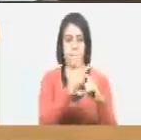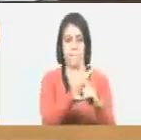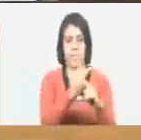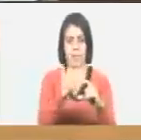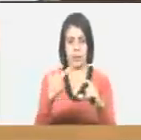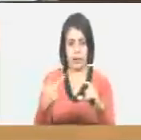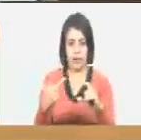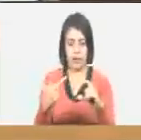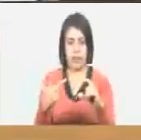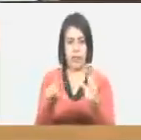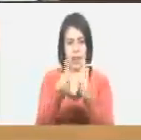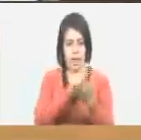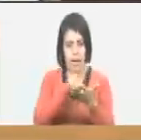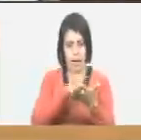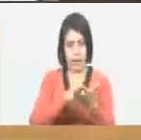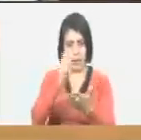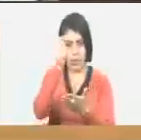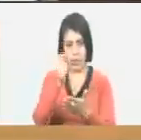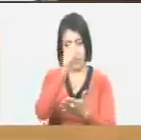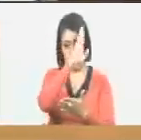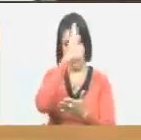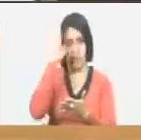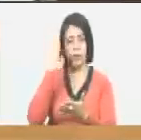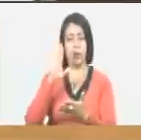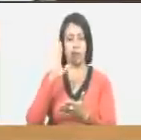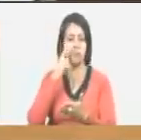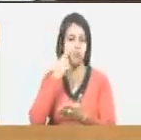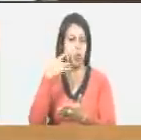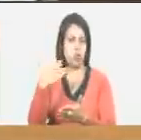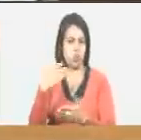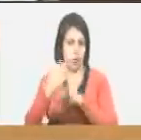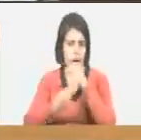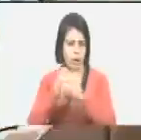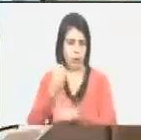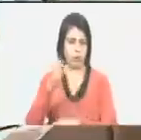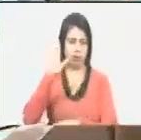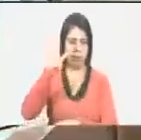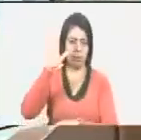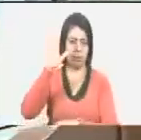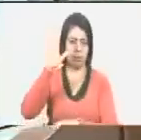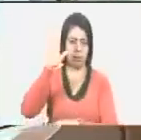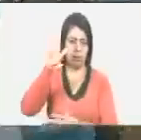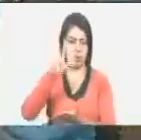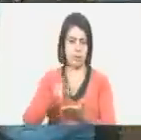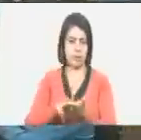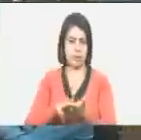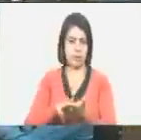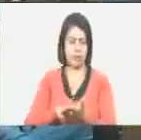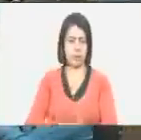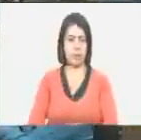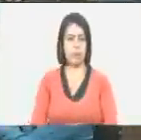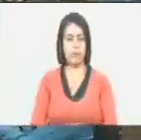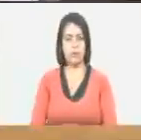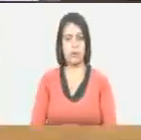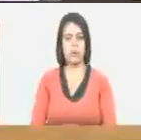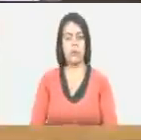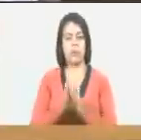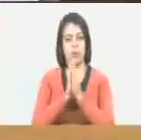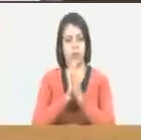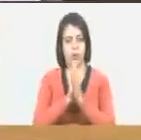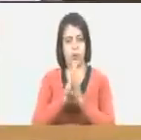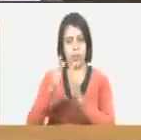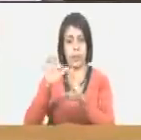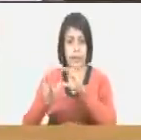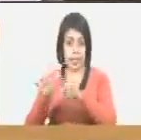artículo 23 leído por el diputado Diosdado Cabello, sírvanse a manifestar con la señal de costumbre. Queda aprobado. Por favor,